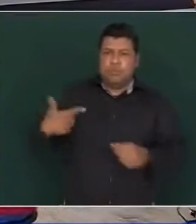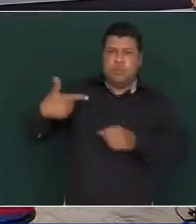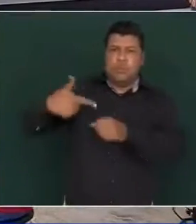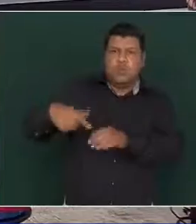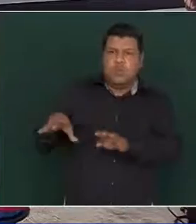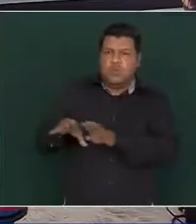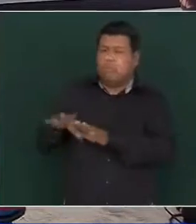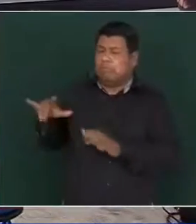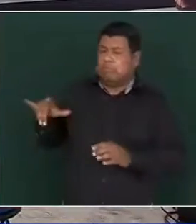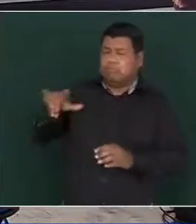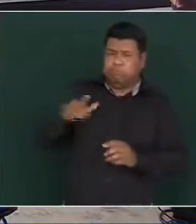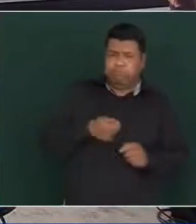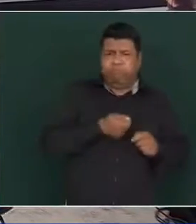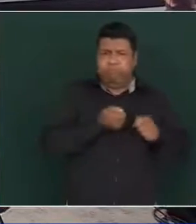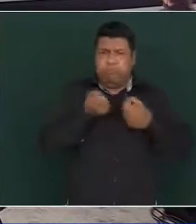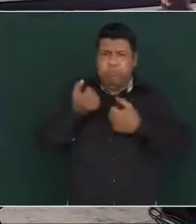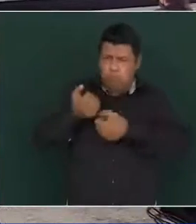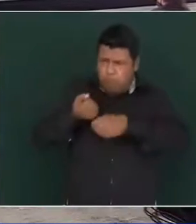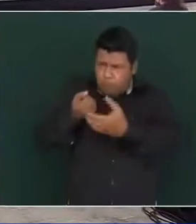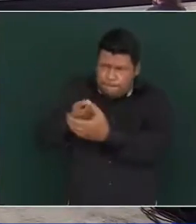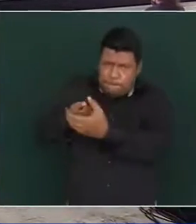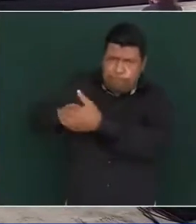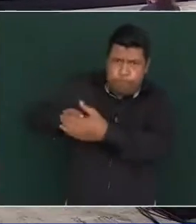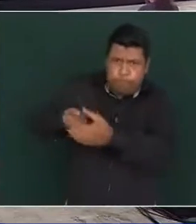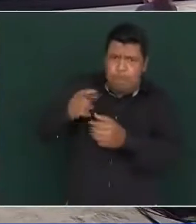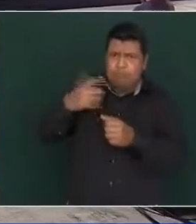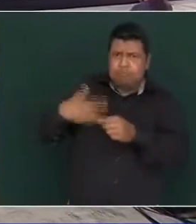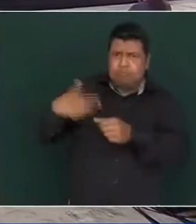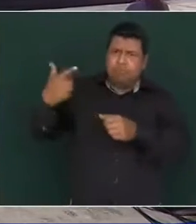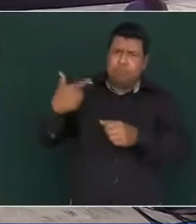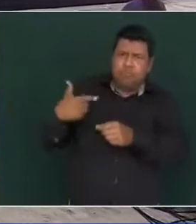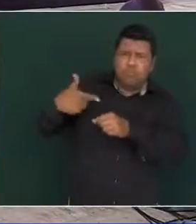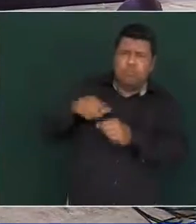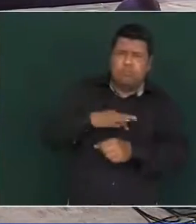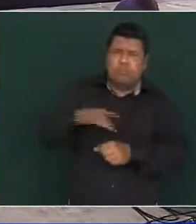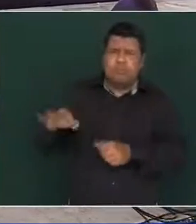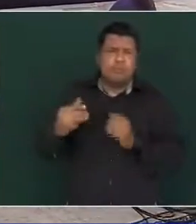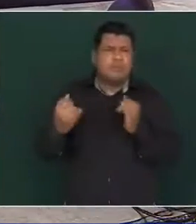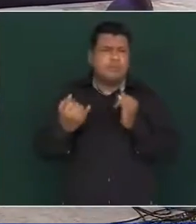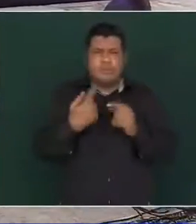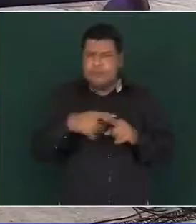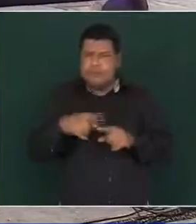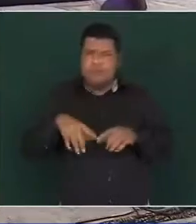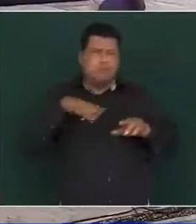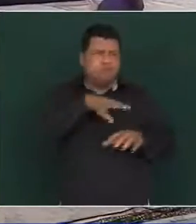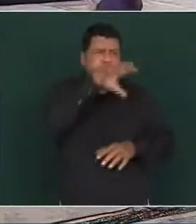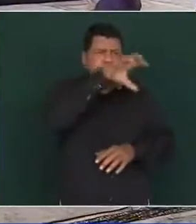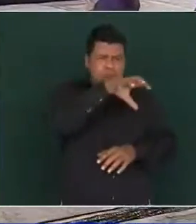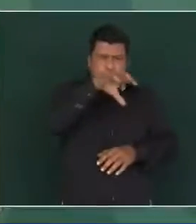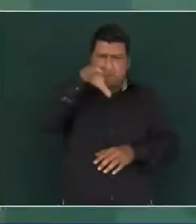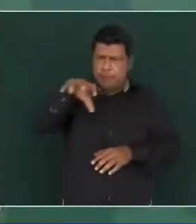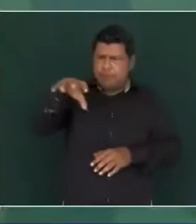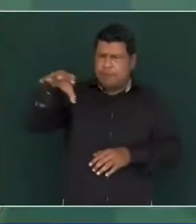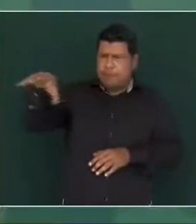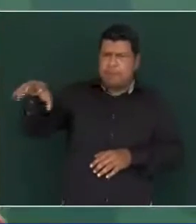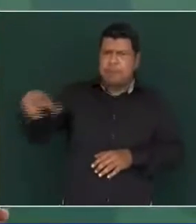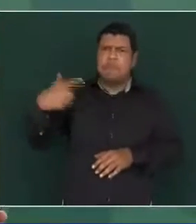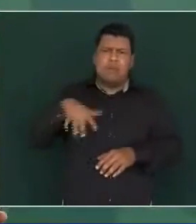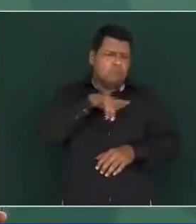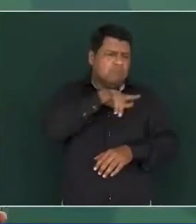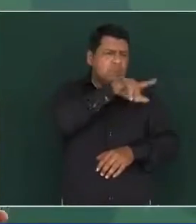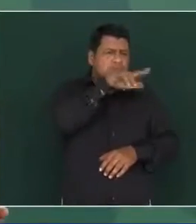abastecer. En lo que es el área también de servicios, hay diferentes hangares para los